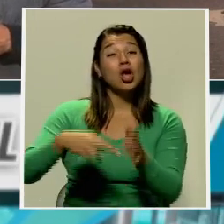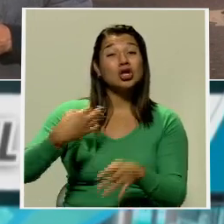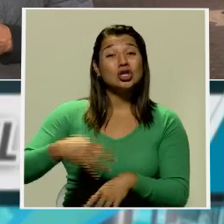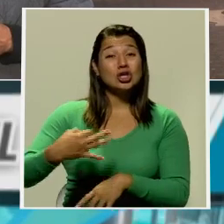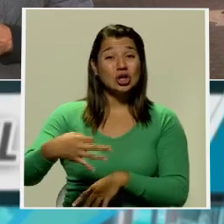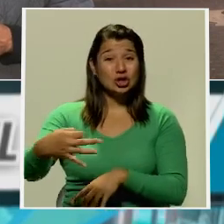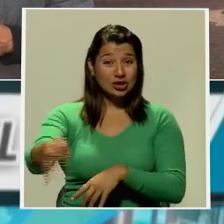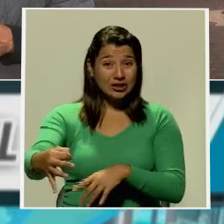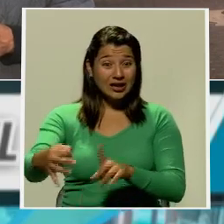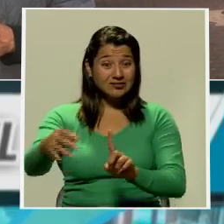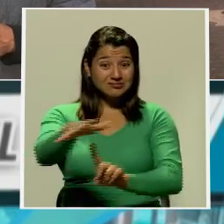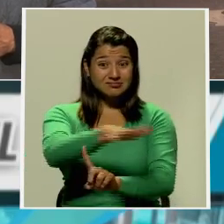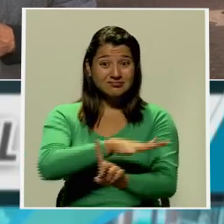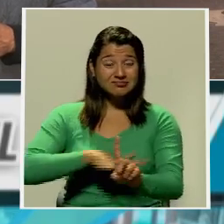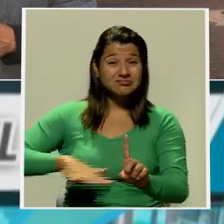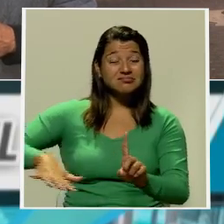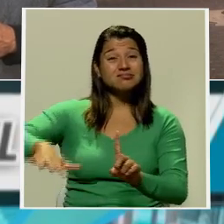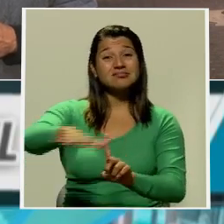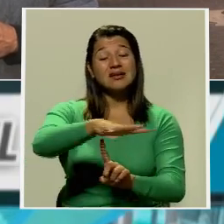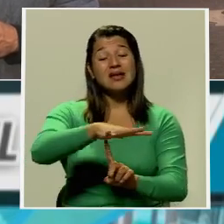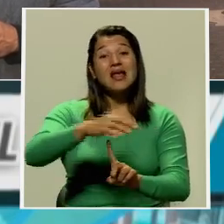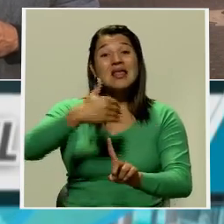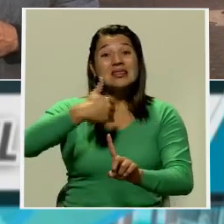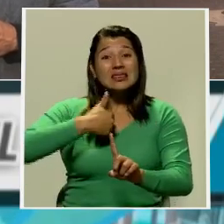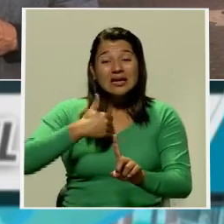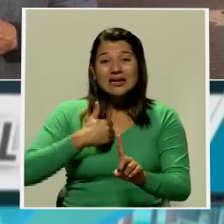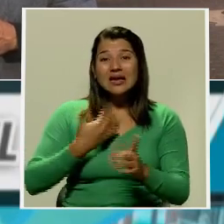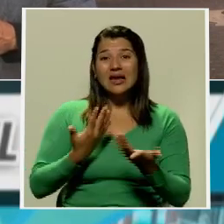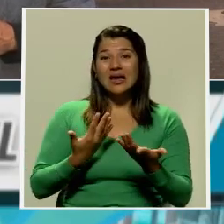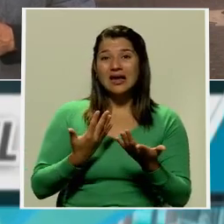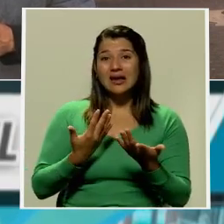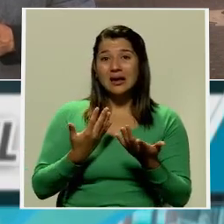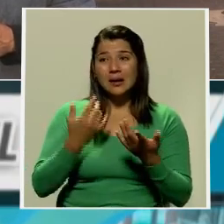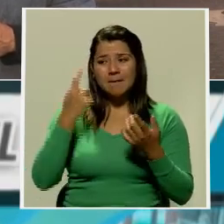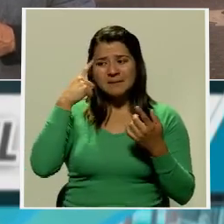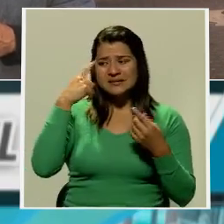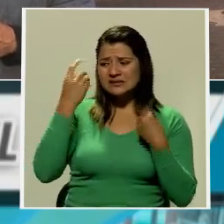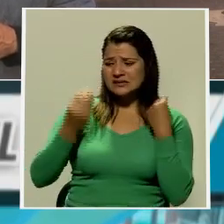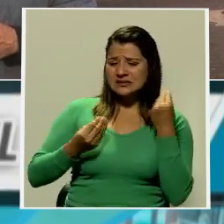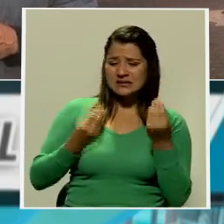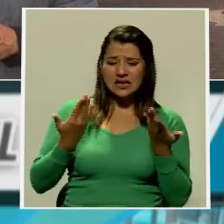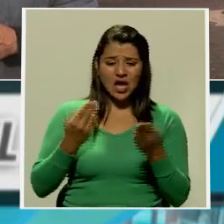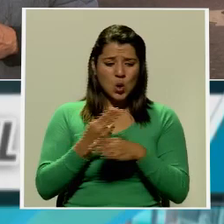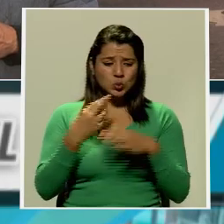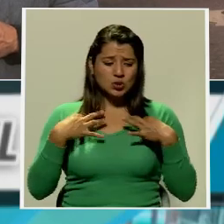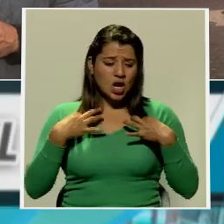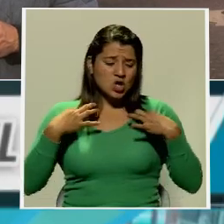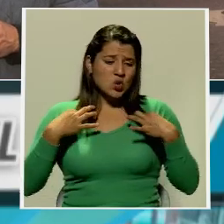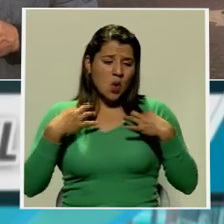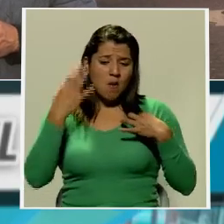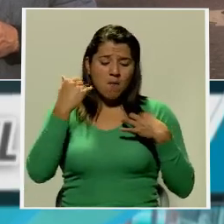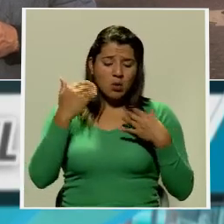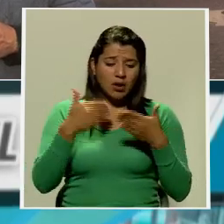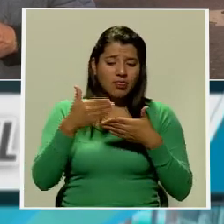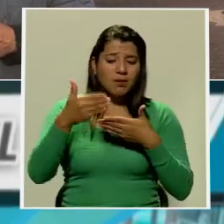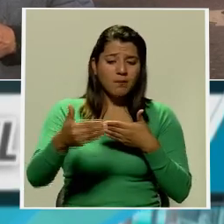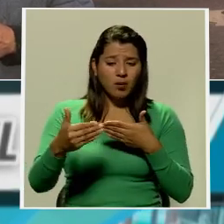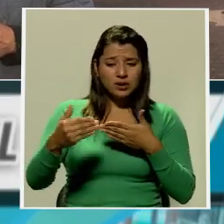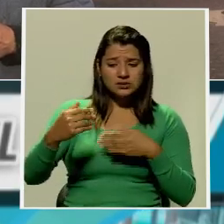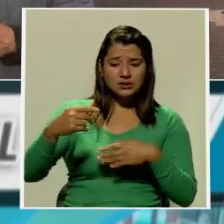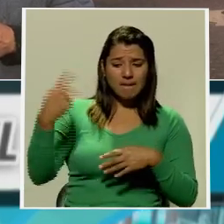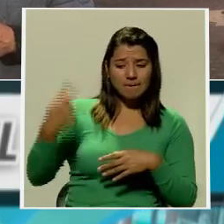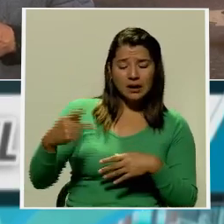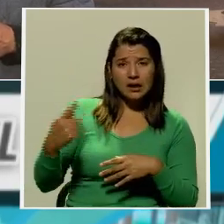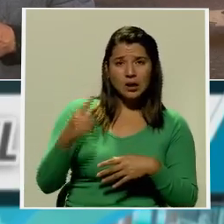en sus vidas, de tener que medir con qué ropa se iban a vestir, depende a qué lugar de